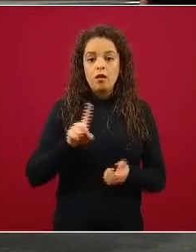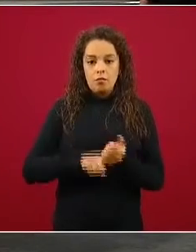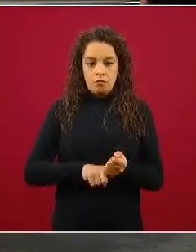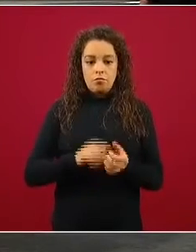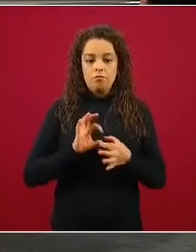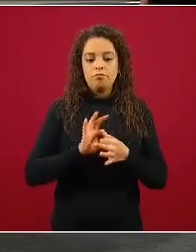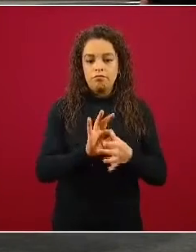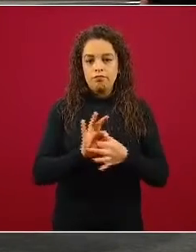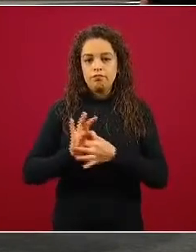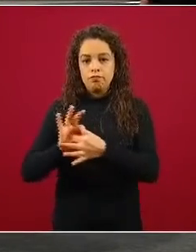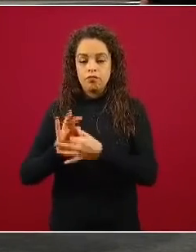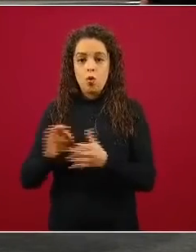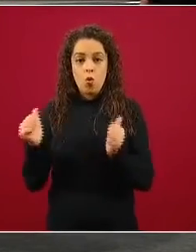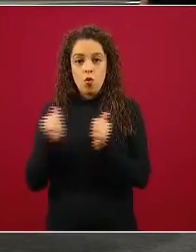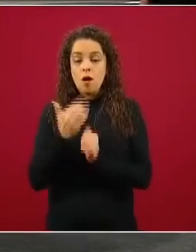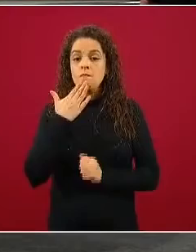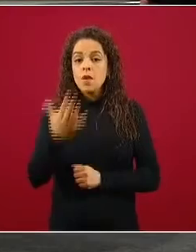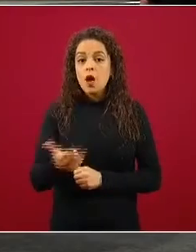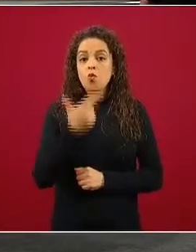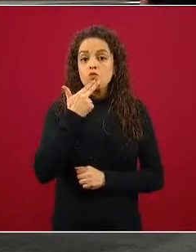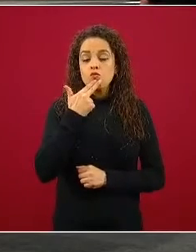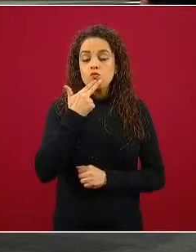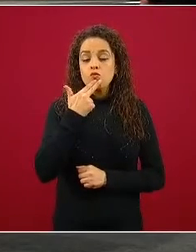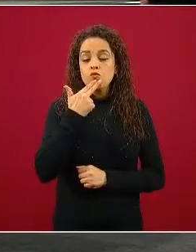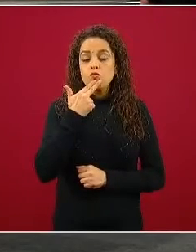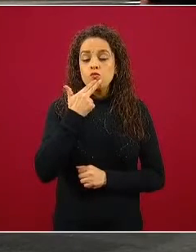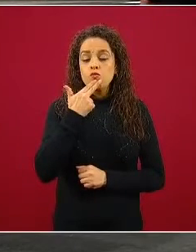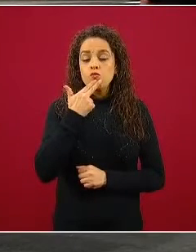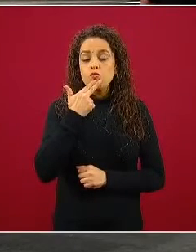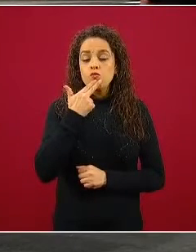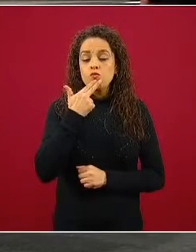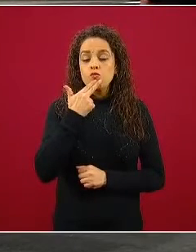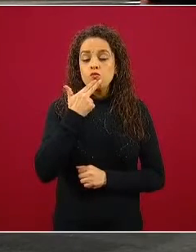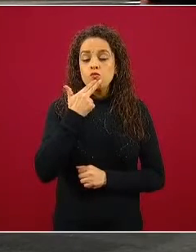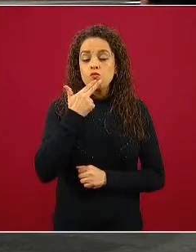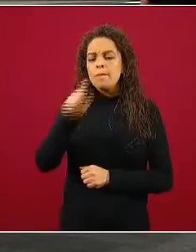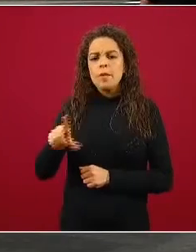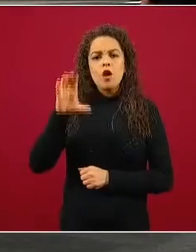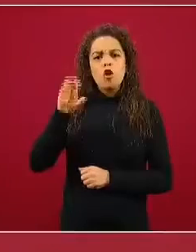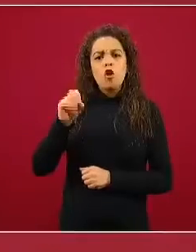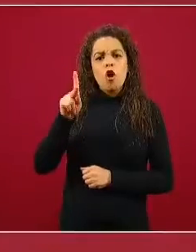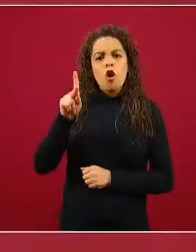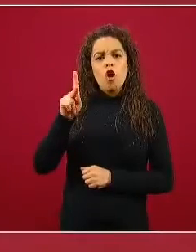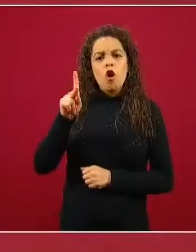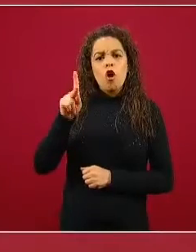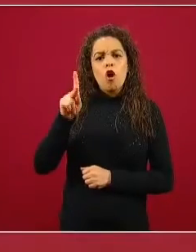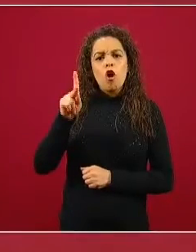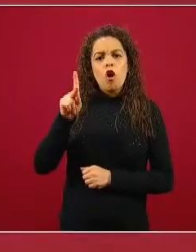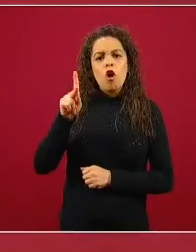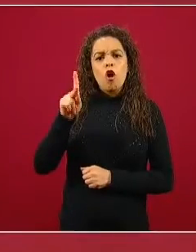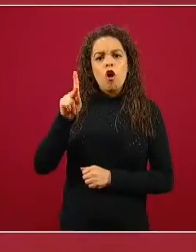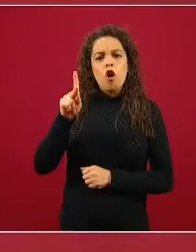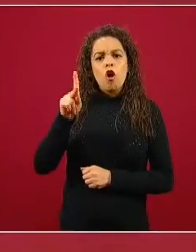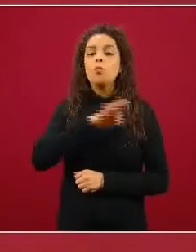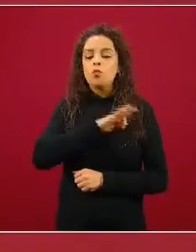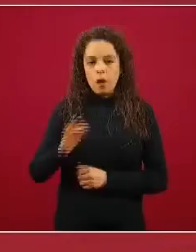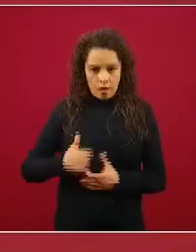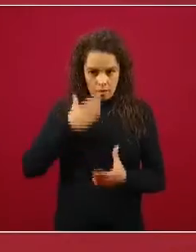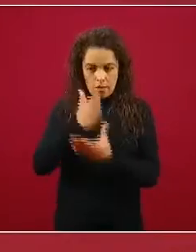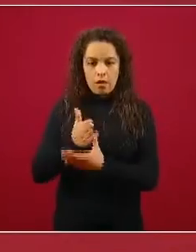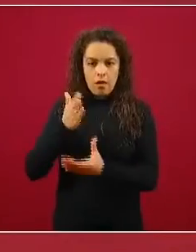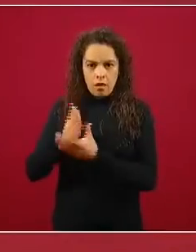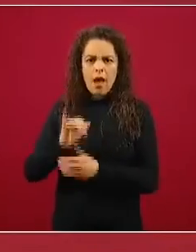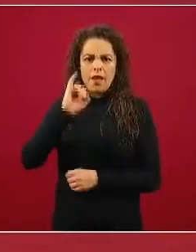aplicación de protocolos, y también lo puede hacer la COFEPRIS. Entonces, sí puede haber inspecciones